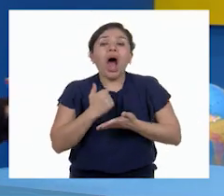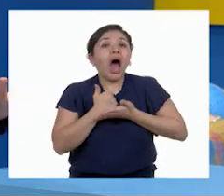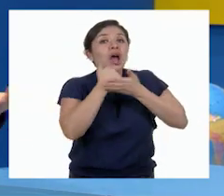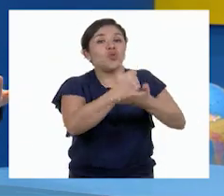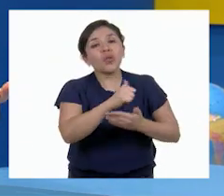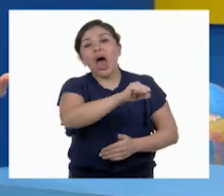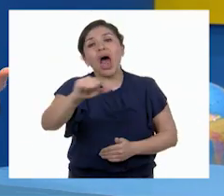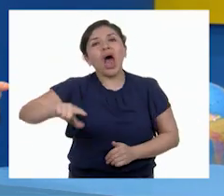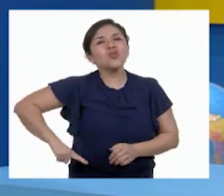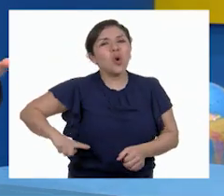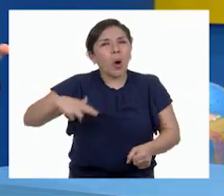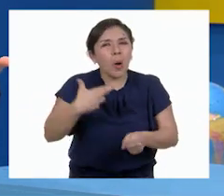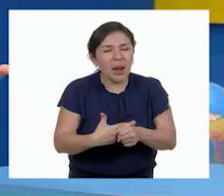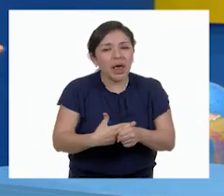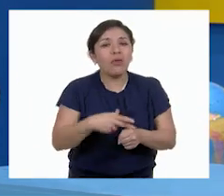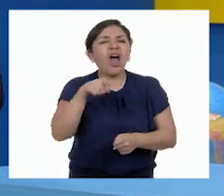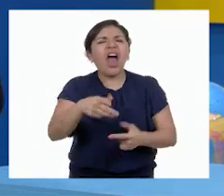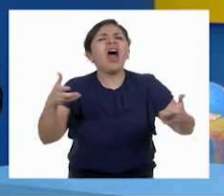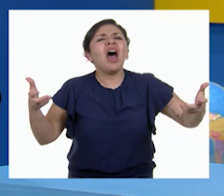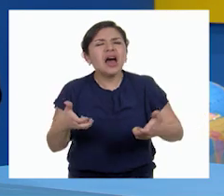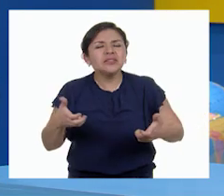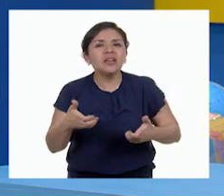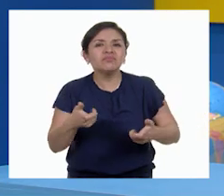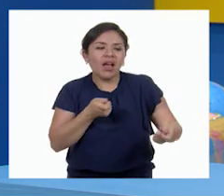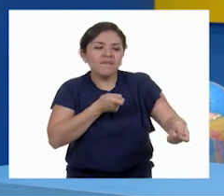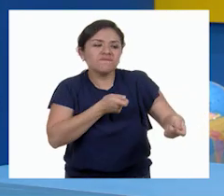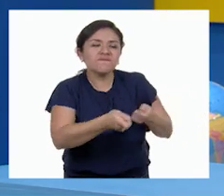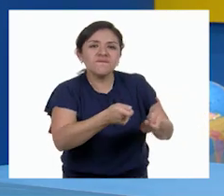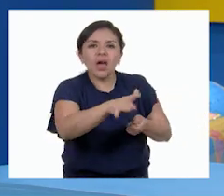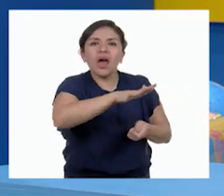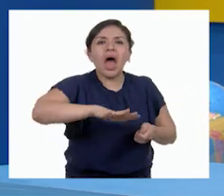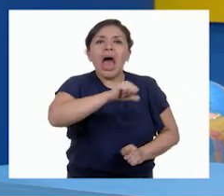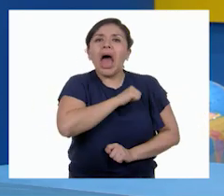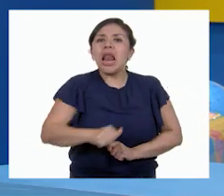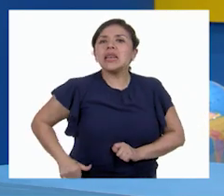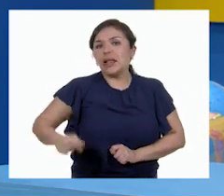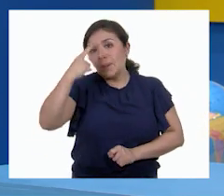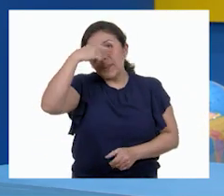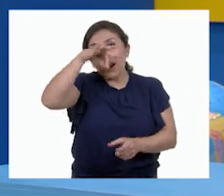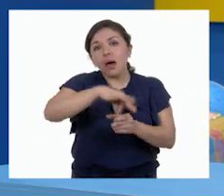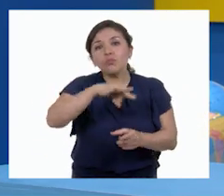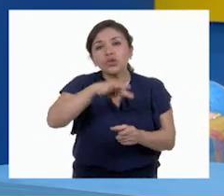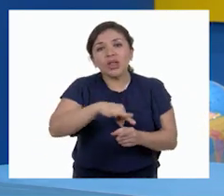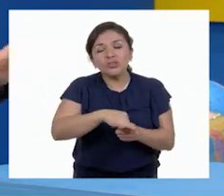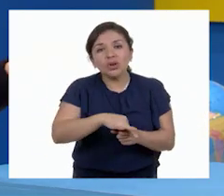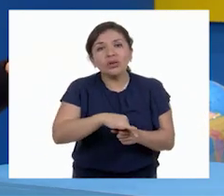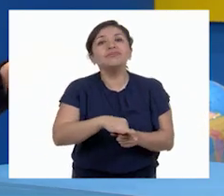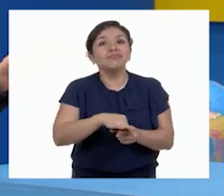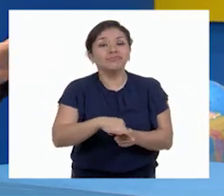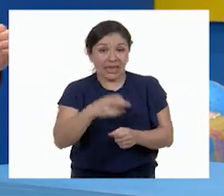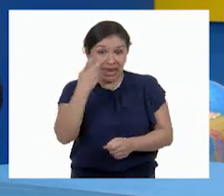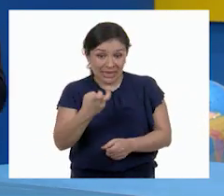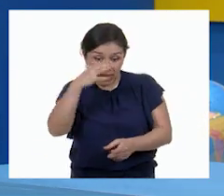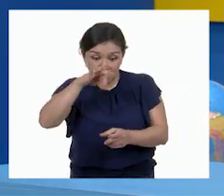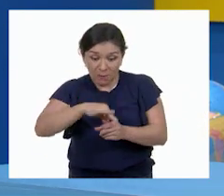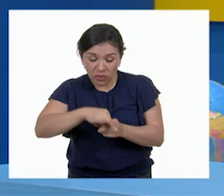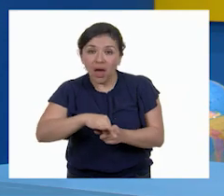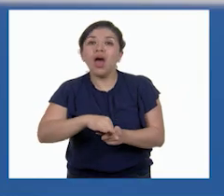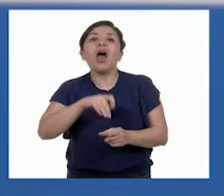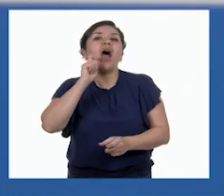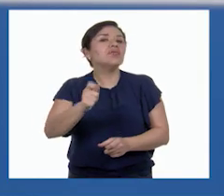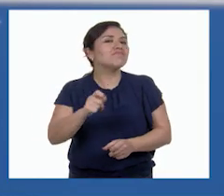gobernadores de los municipios, lo que hacían era manipular a los alcaldes en los procesos electorales. En este proceso,